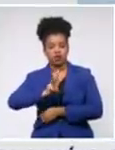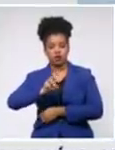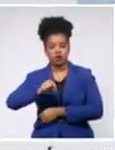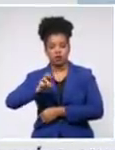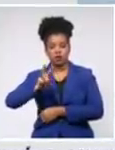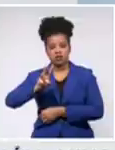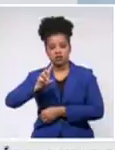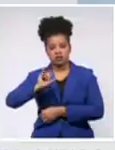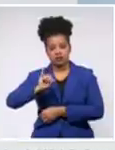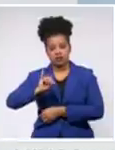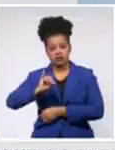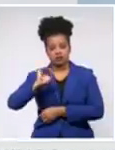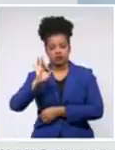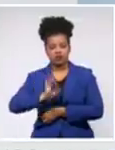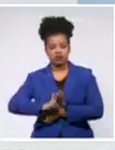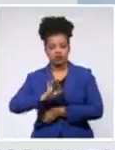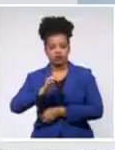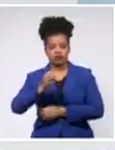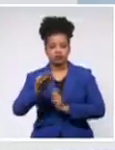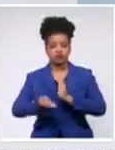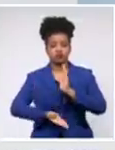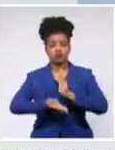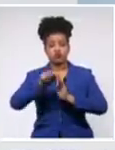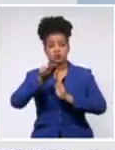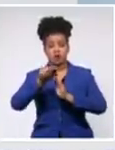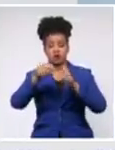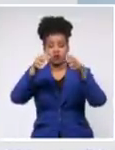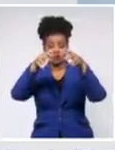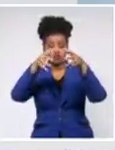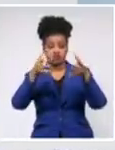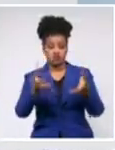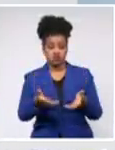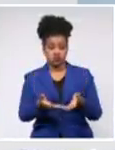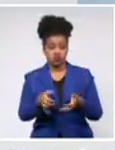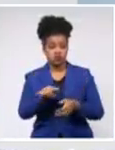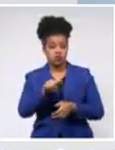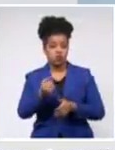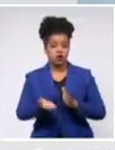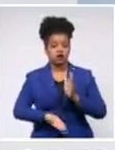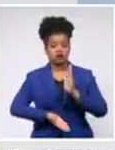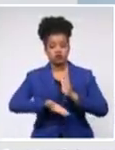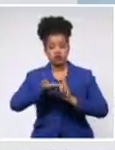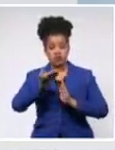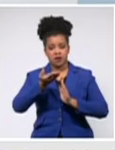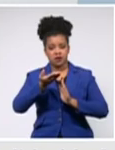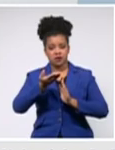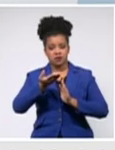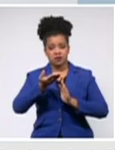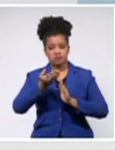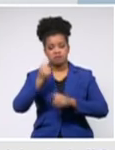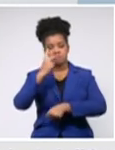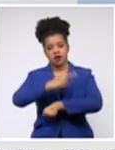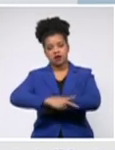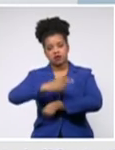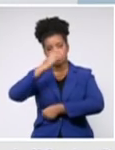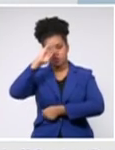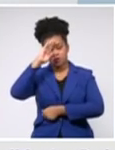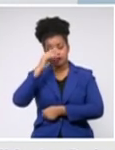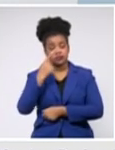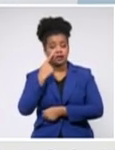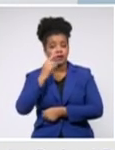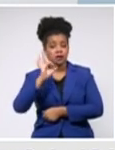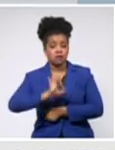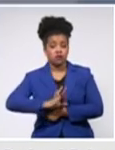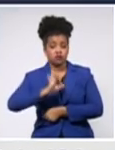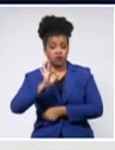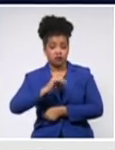3,36%, superior a la del mundo y superior a la de nuestro país, que con esta letalidad pues